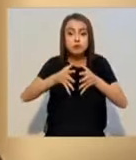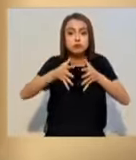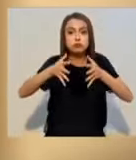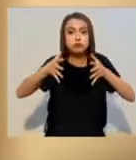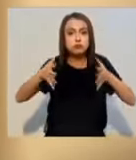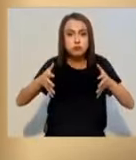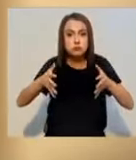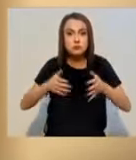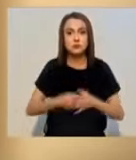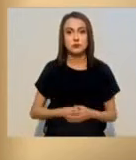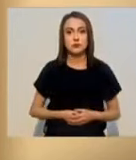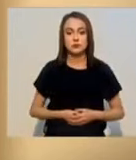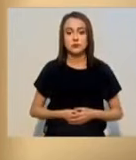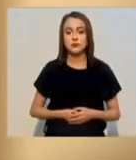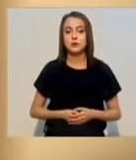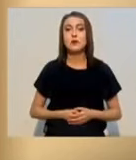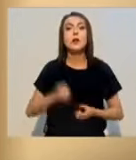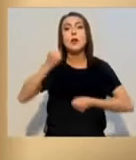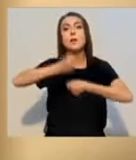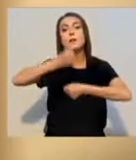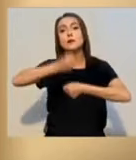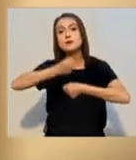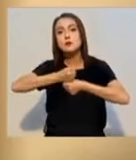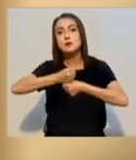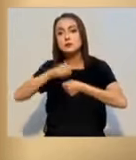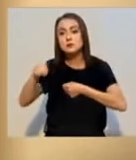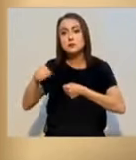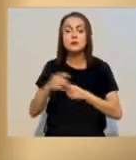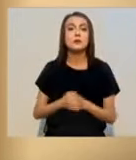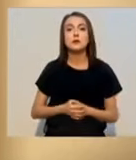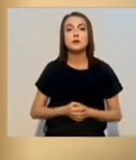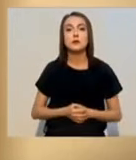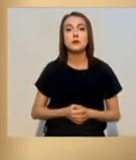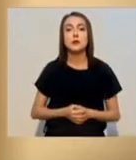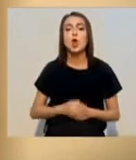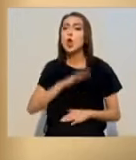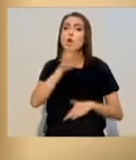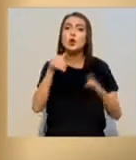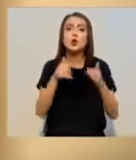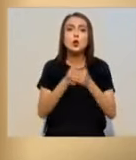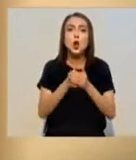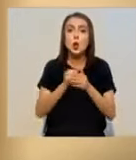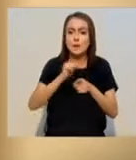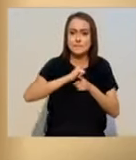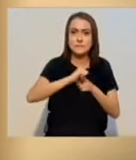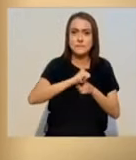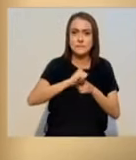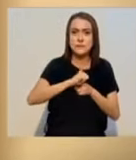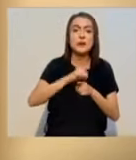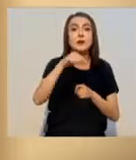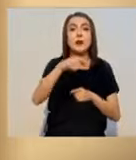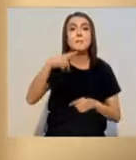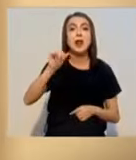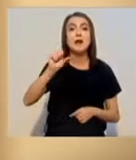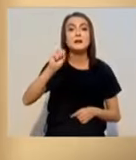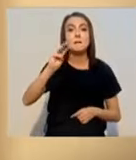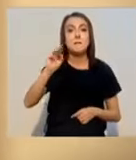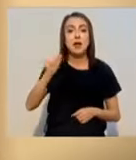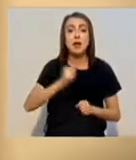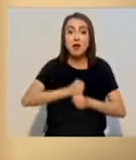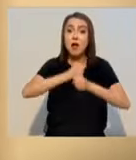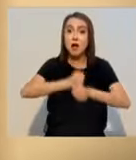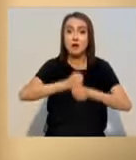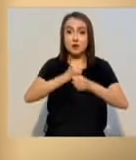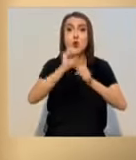ampliar la operación y así que todos los ensayos de plasma equino puedan llegar a más